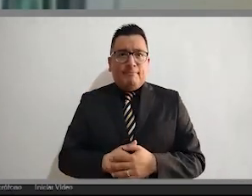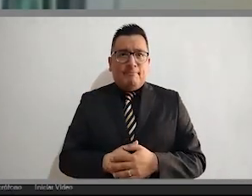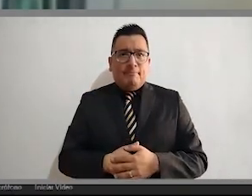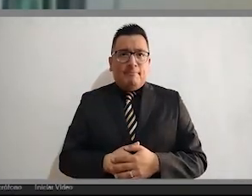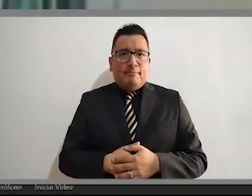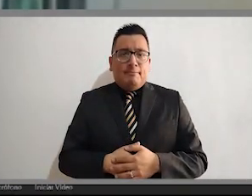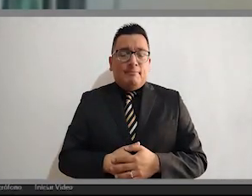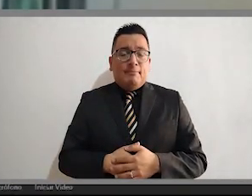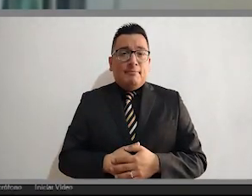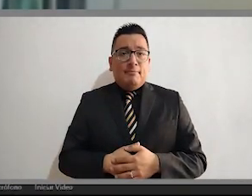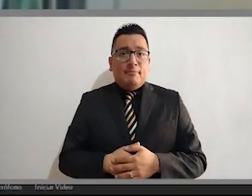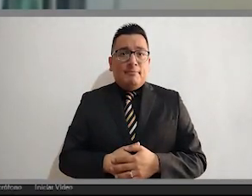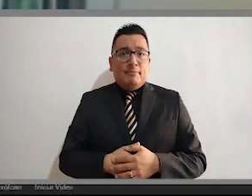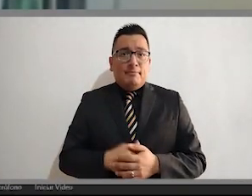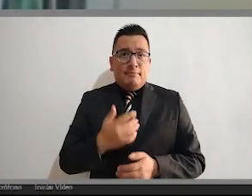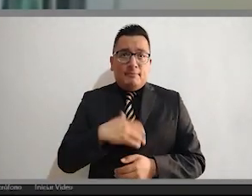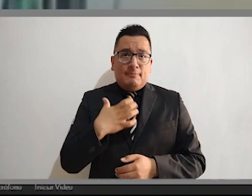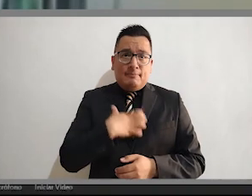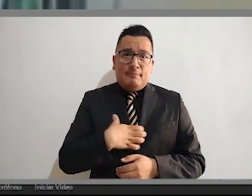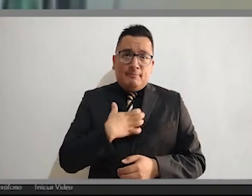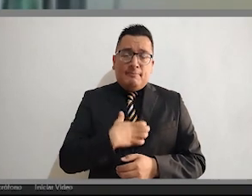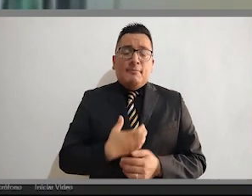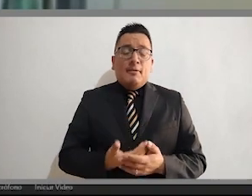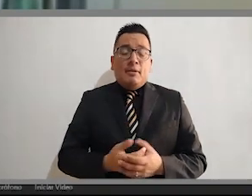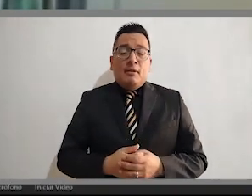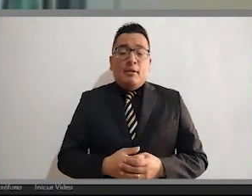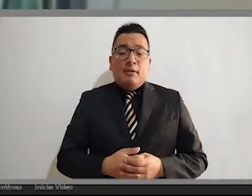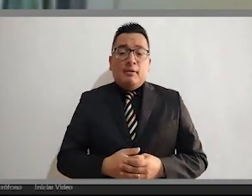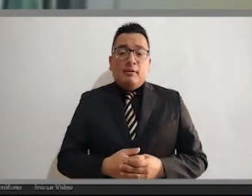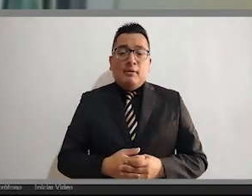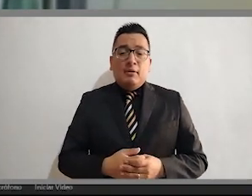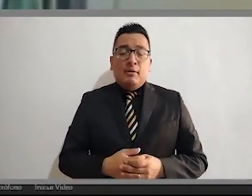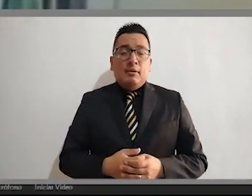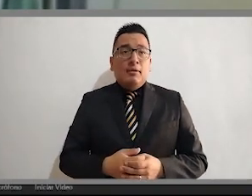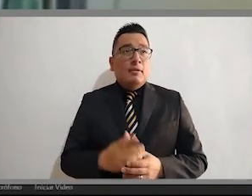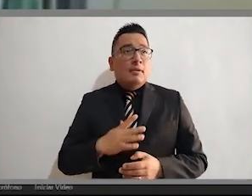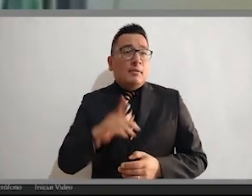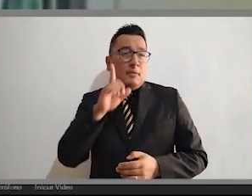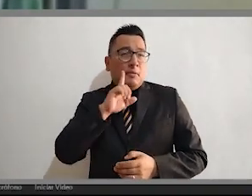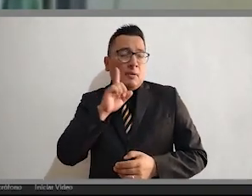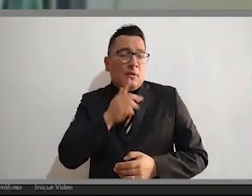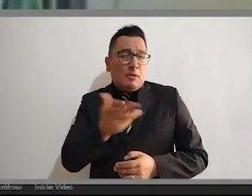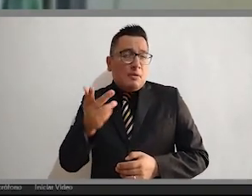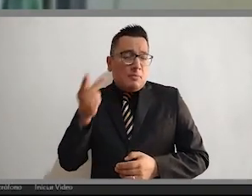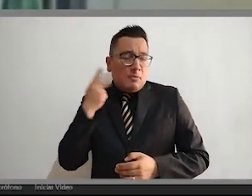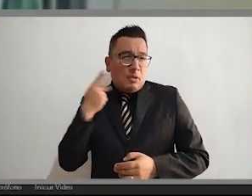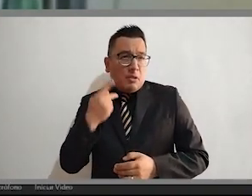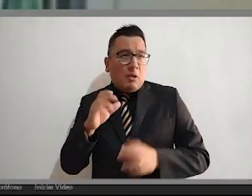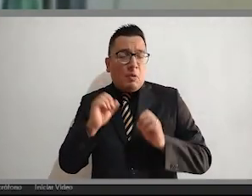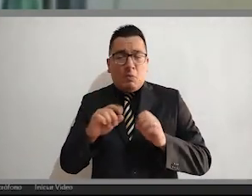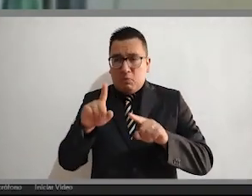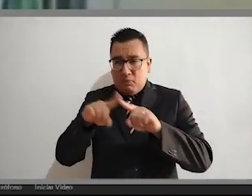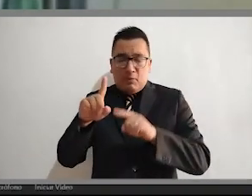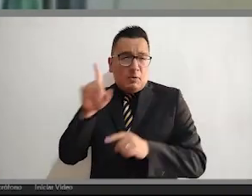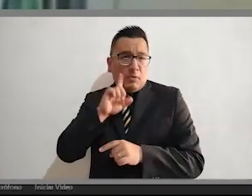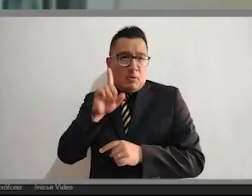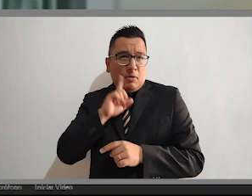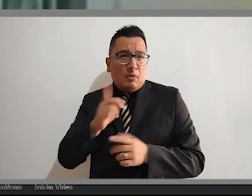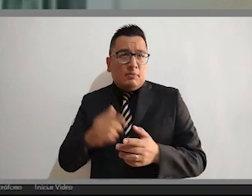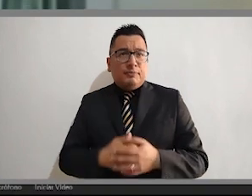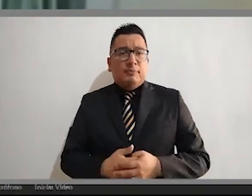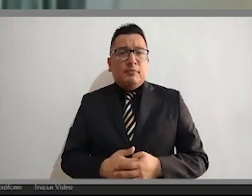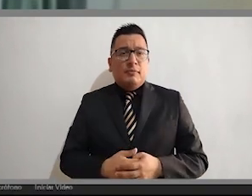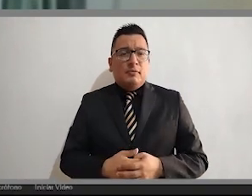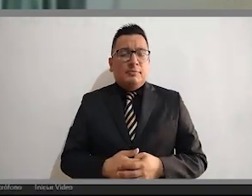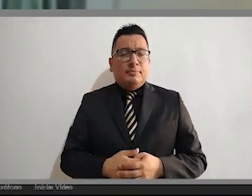esta conferencia. Y pues un gusto estar con mujeres políticas y con muchas mujeres que